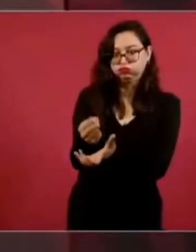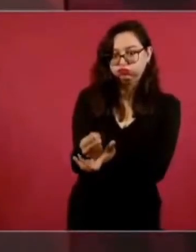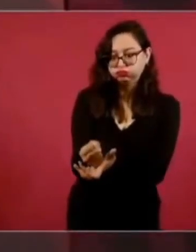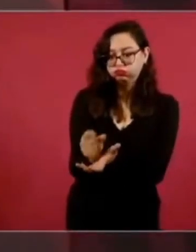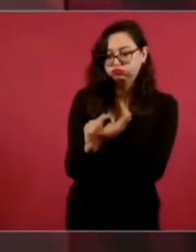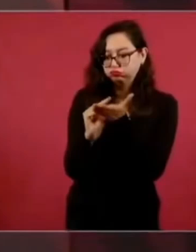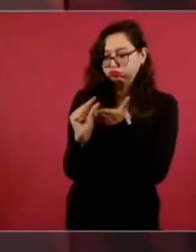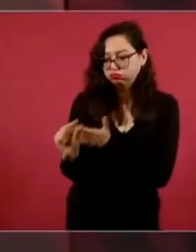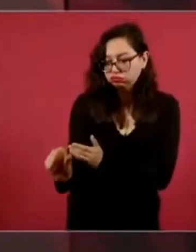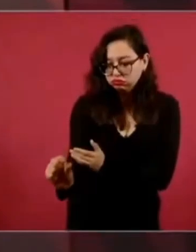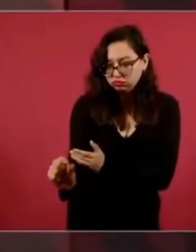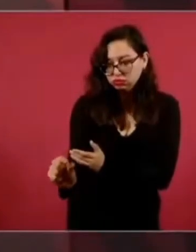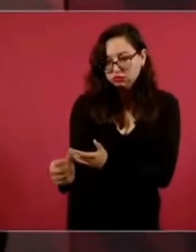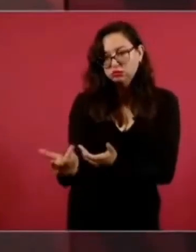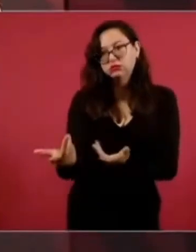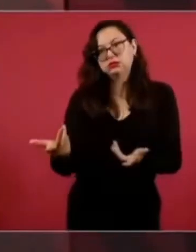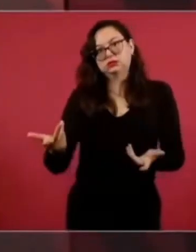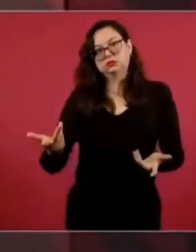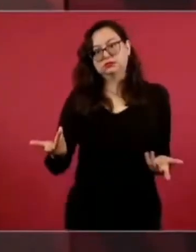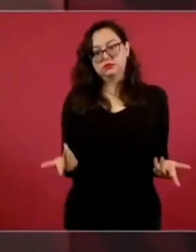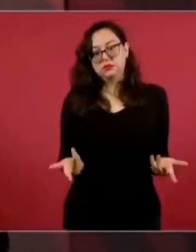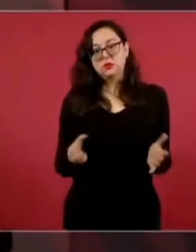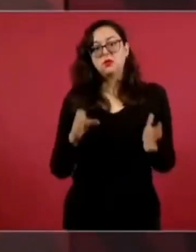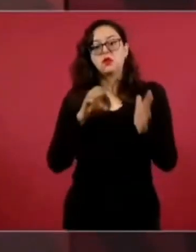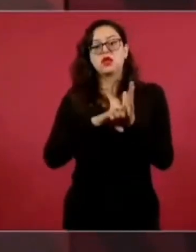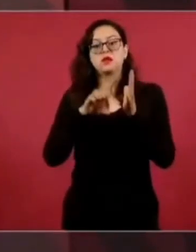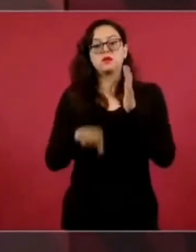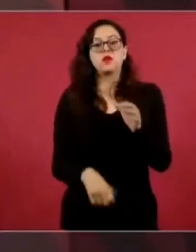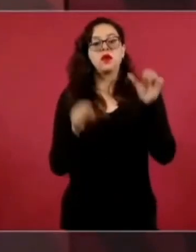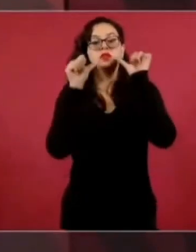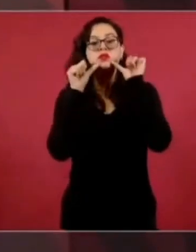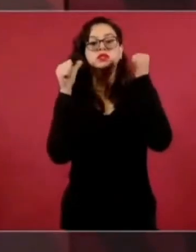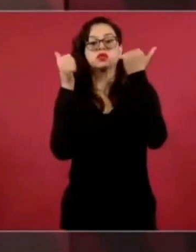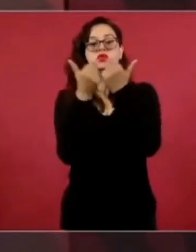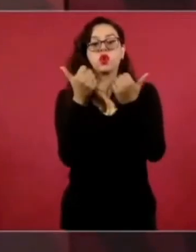campesinas que recibían